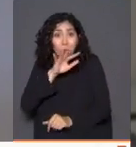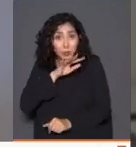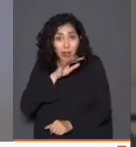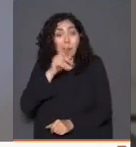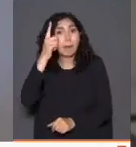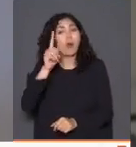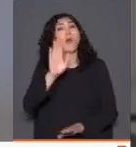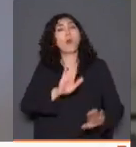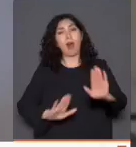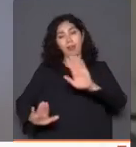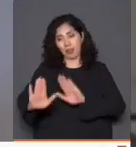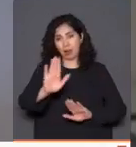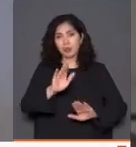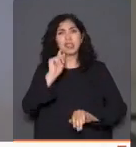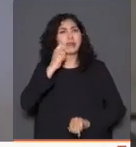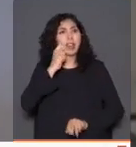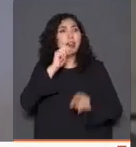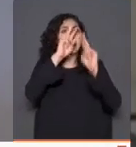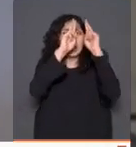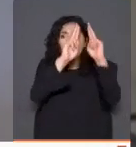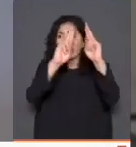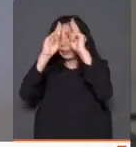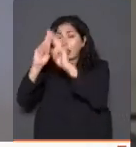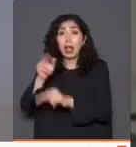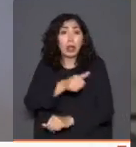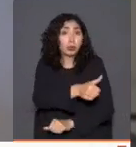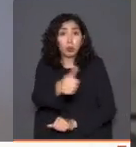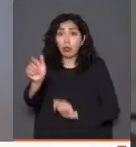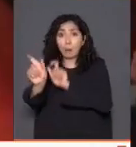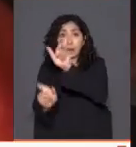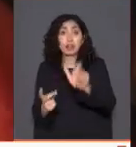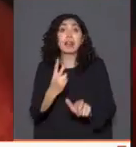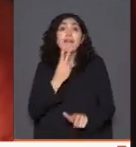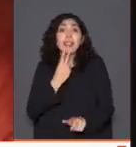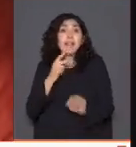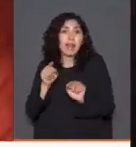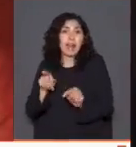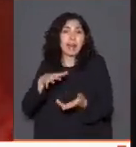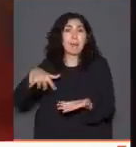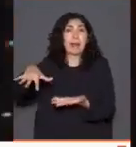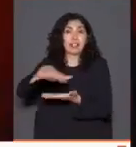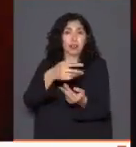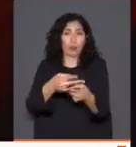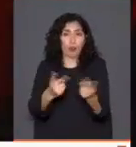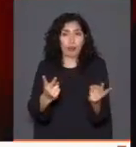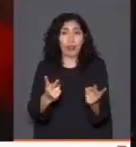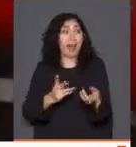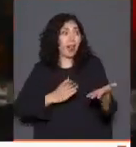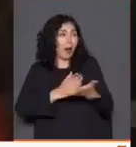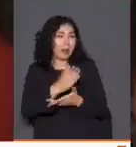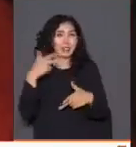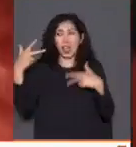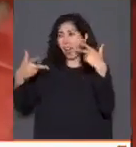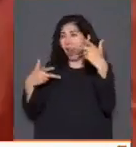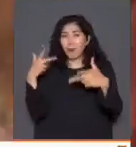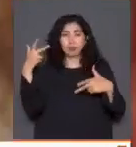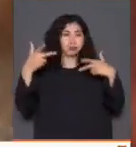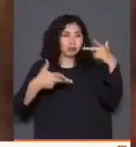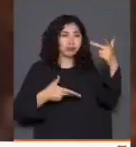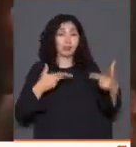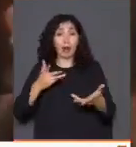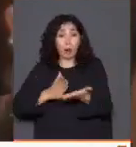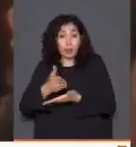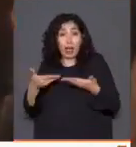resguardo significa respetar a todos y todas quienes habitan el espacio público empezó la escala en vivo y en